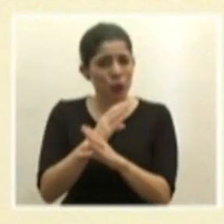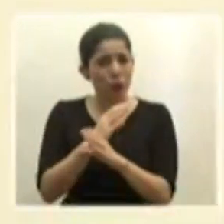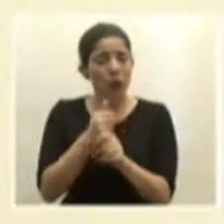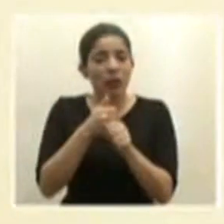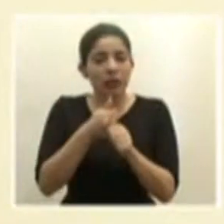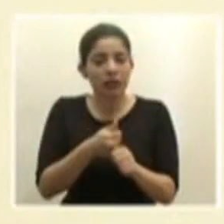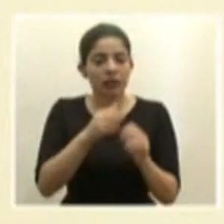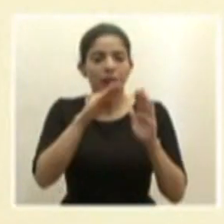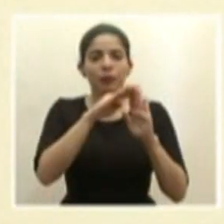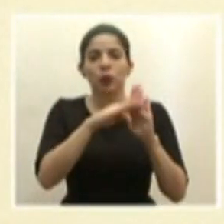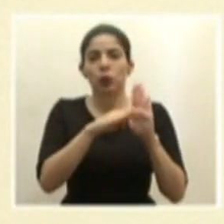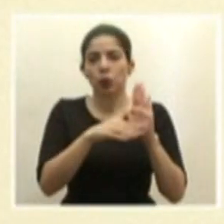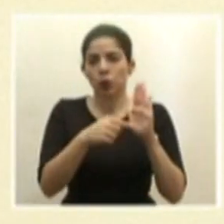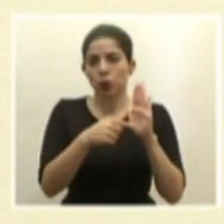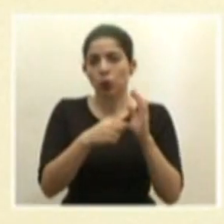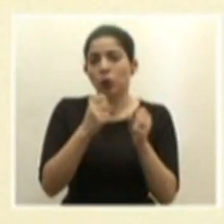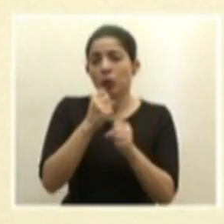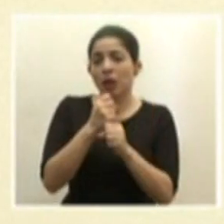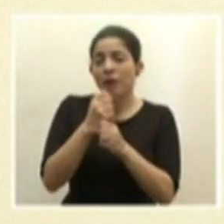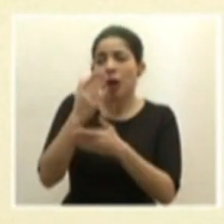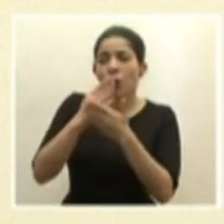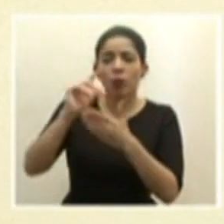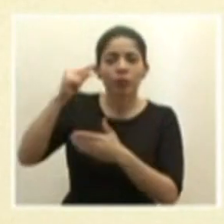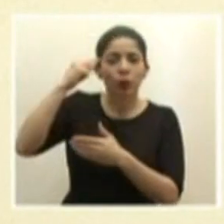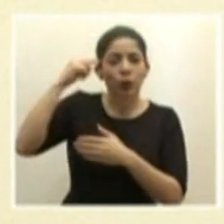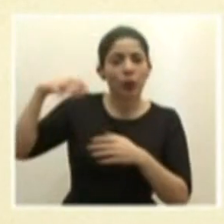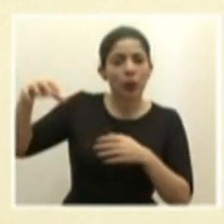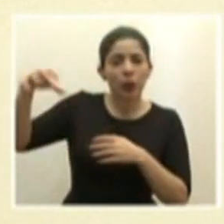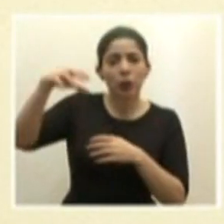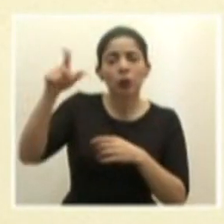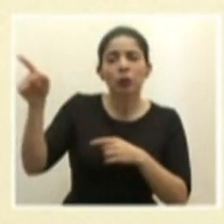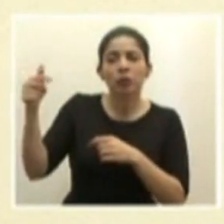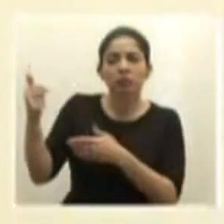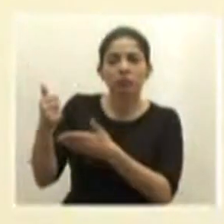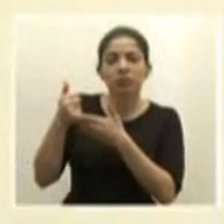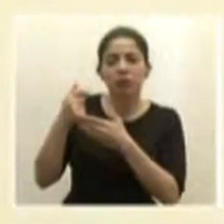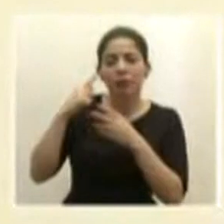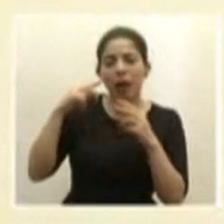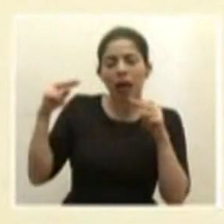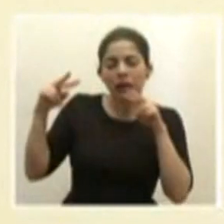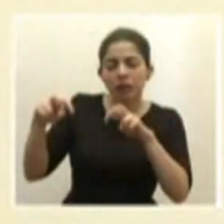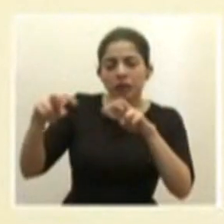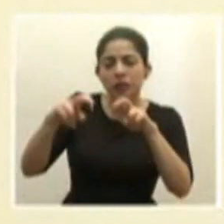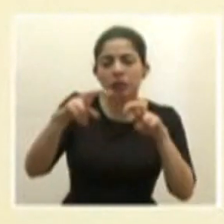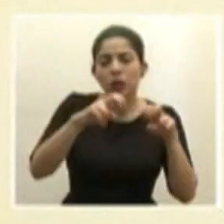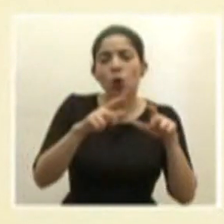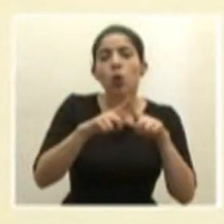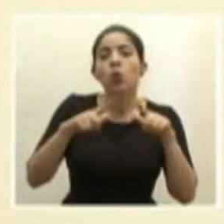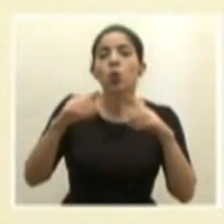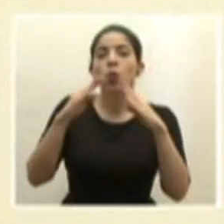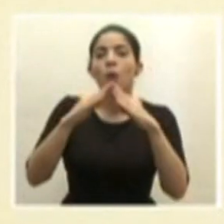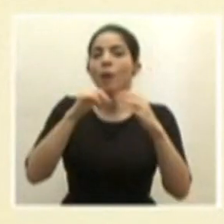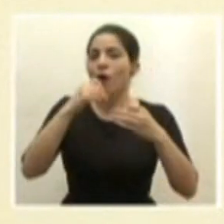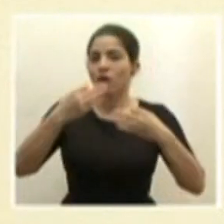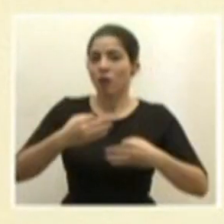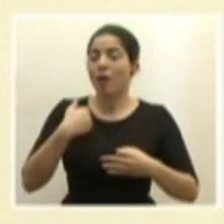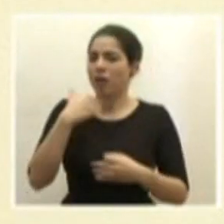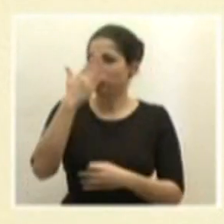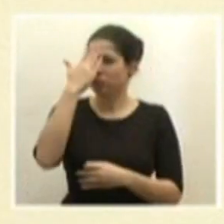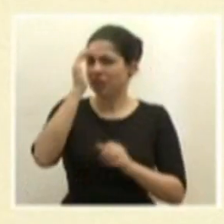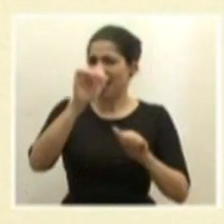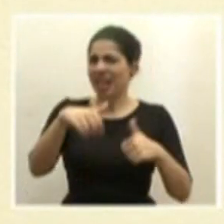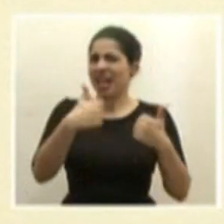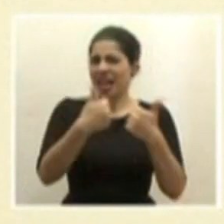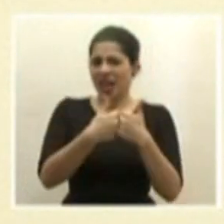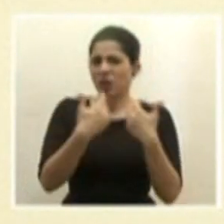protocolo trabajando con algunos entes estatales en la parte de asentamientos informales, porque sabemos que el reto es muy grande, no solamente a nivel